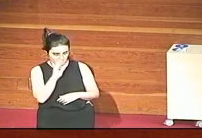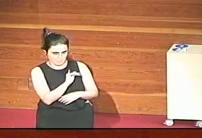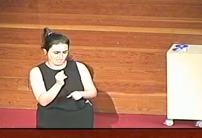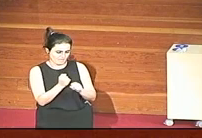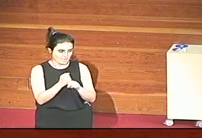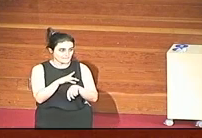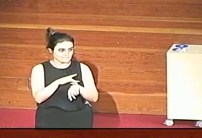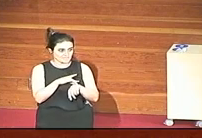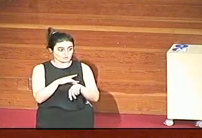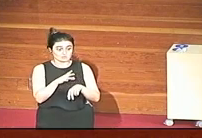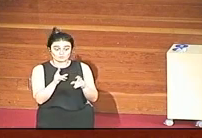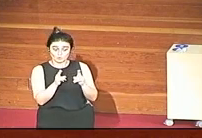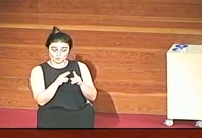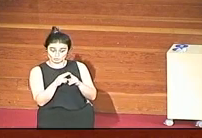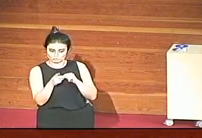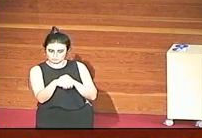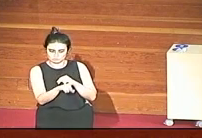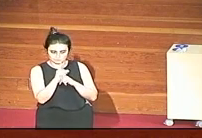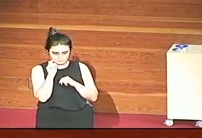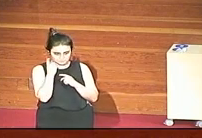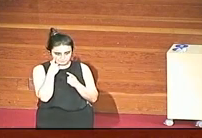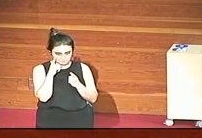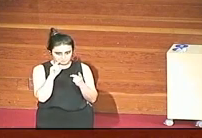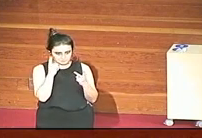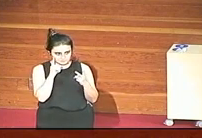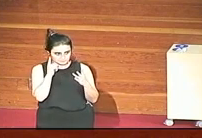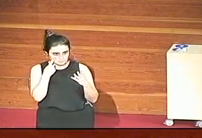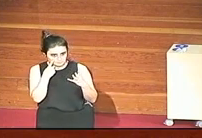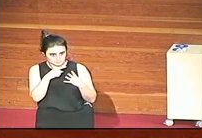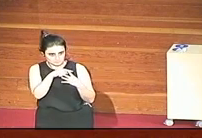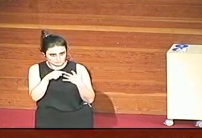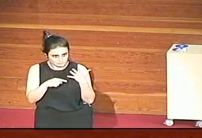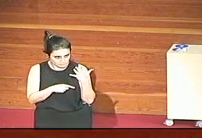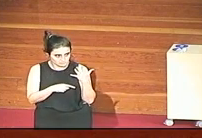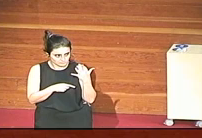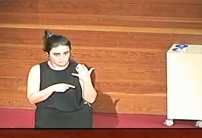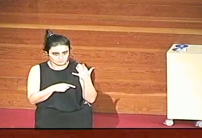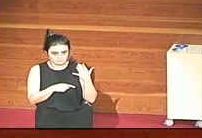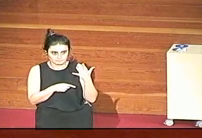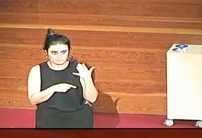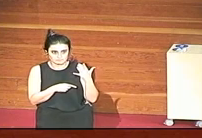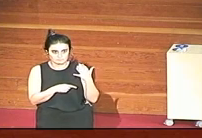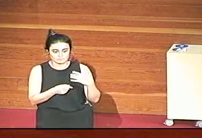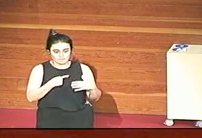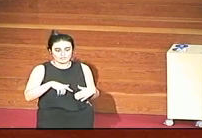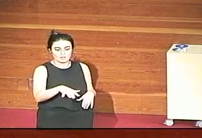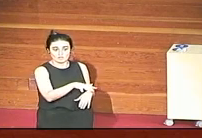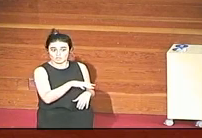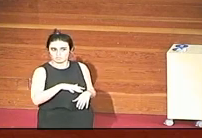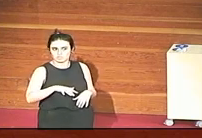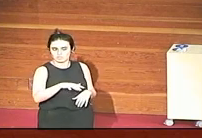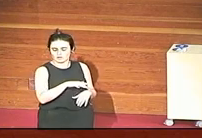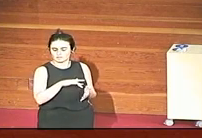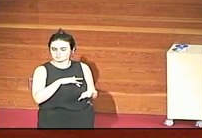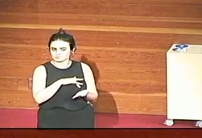por sus consultas han detectado que que si en nuestra zona hay más